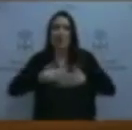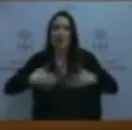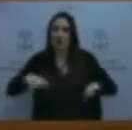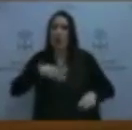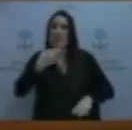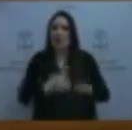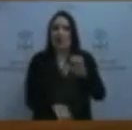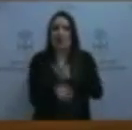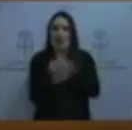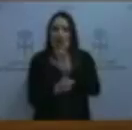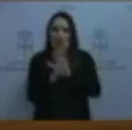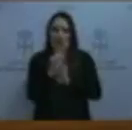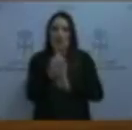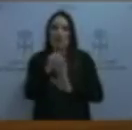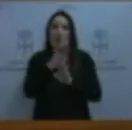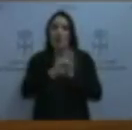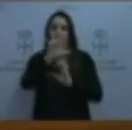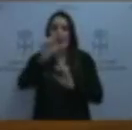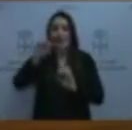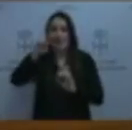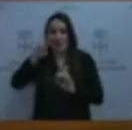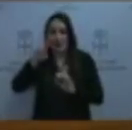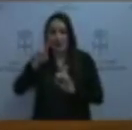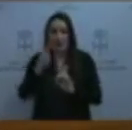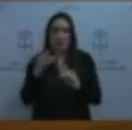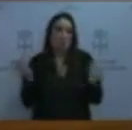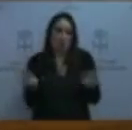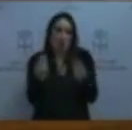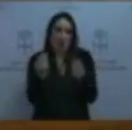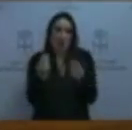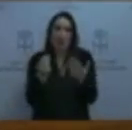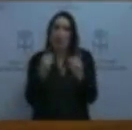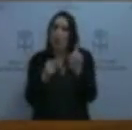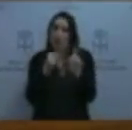desarrollarlos. Mejorar el programa LEADER es lo que pretende esta moción y es